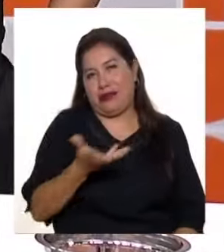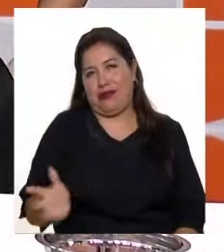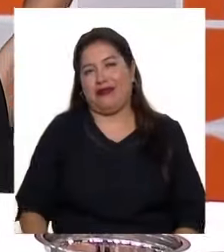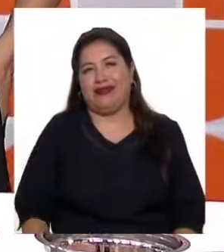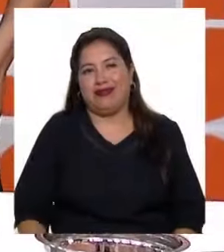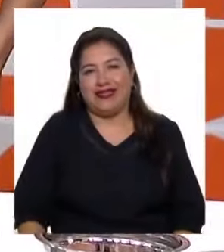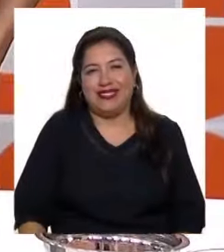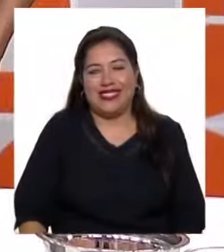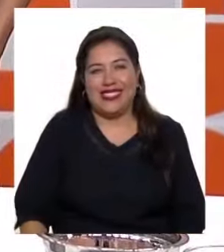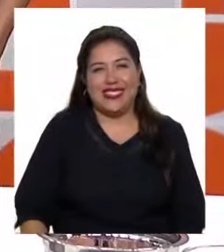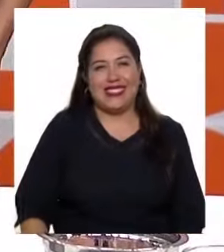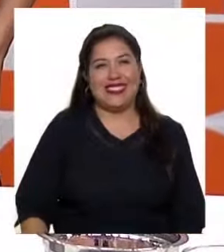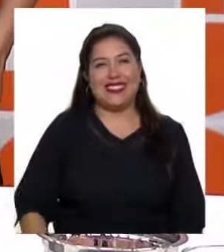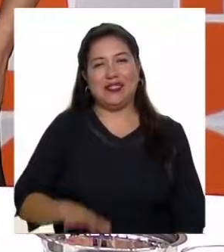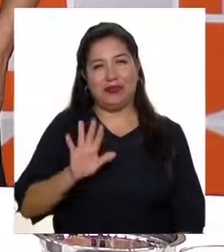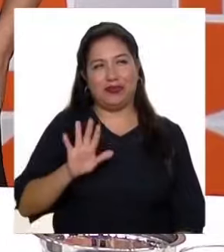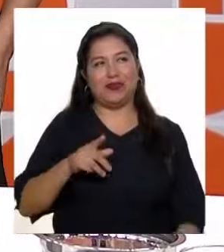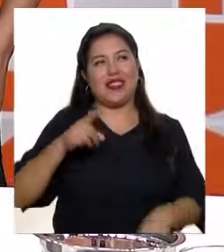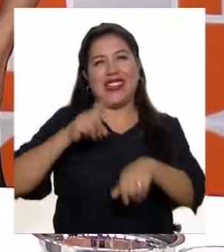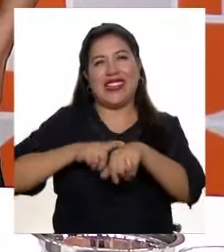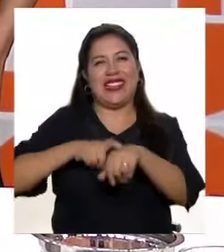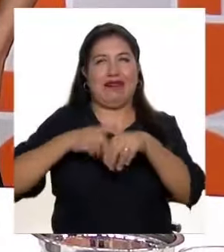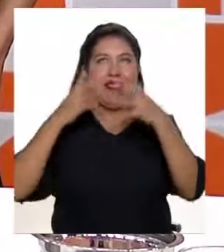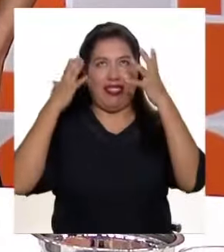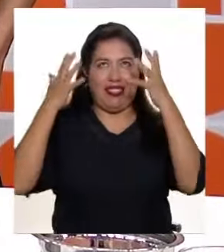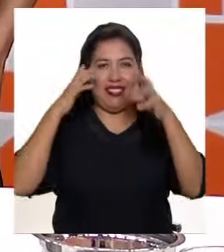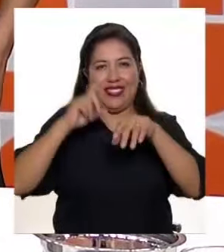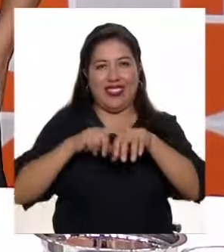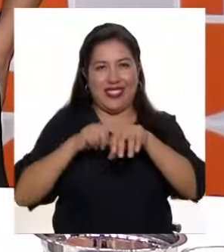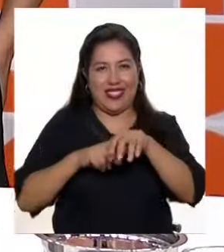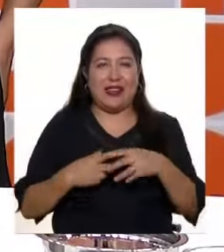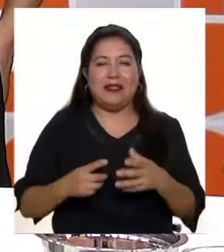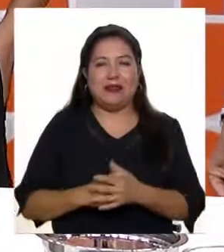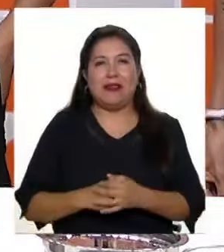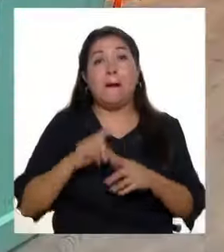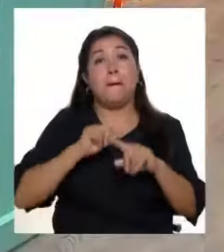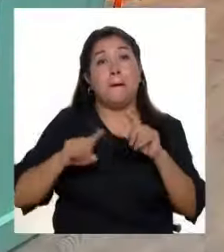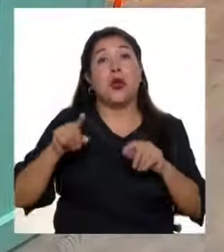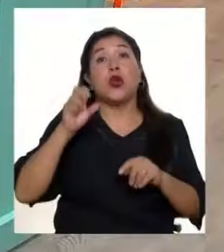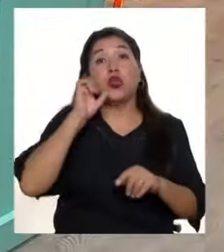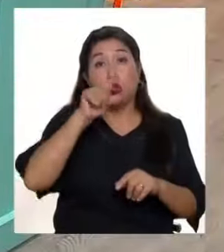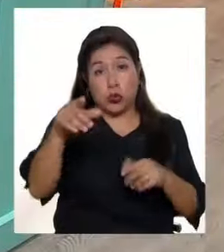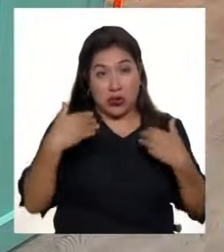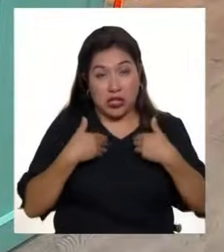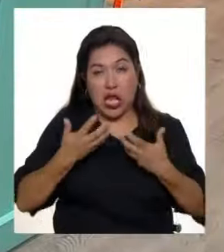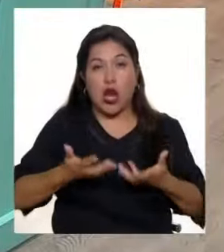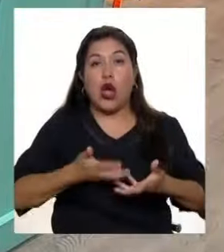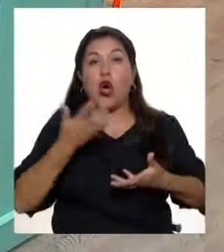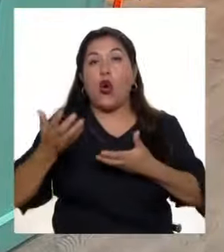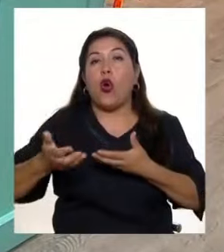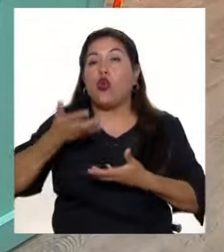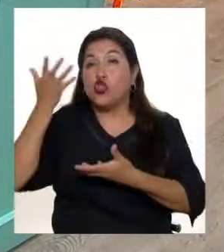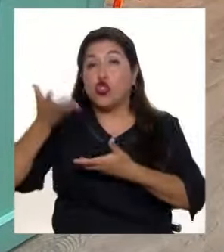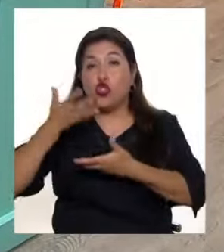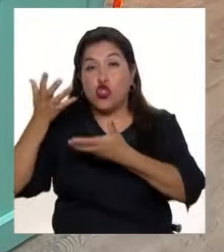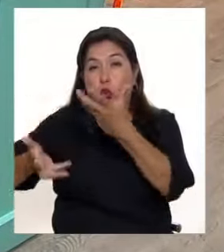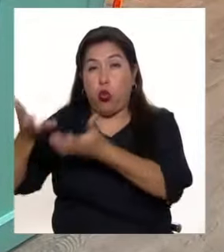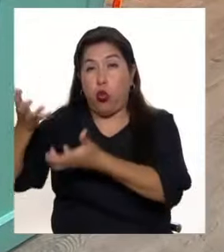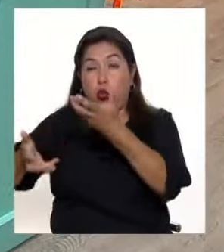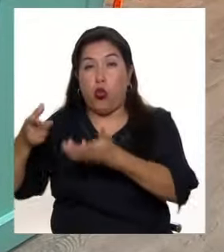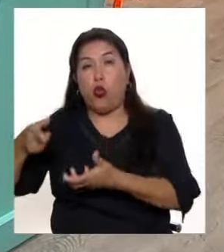bien no lo tenemos acá, un tema de tiempo. Pero si en sus casas lo tienen, lo pueden... Pero esa agüita ya está hervida, ¿no? No. Y